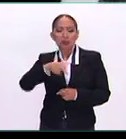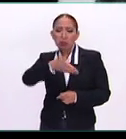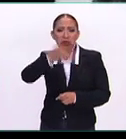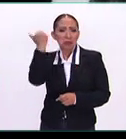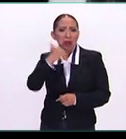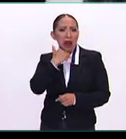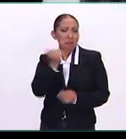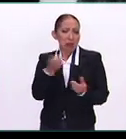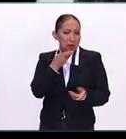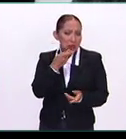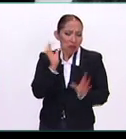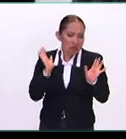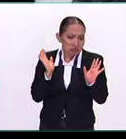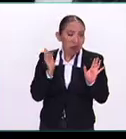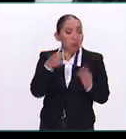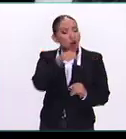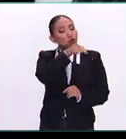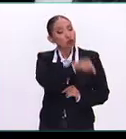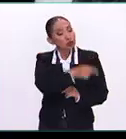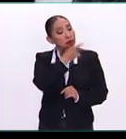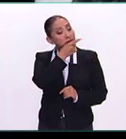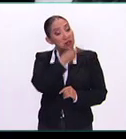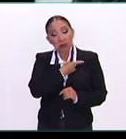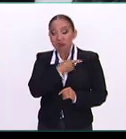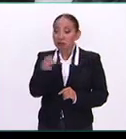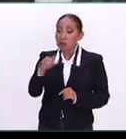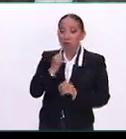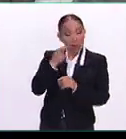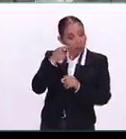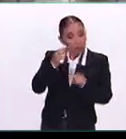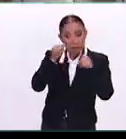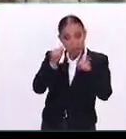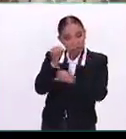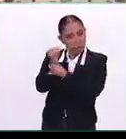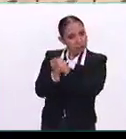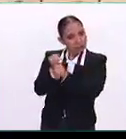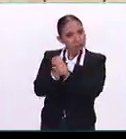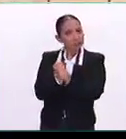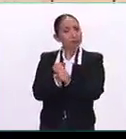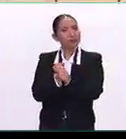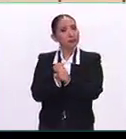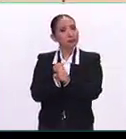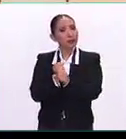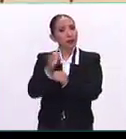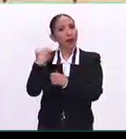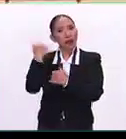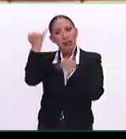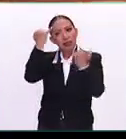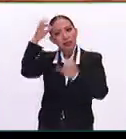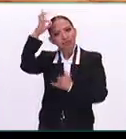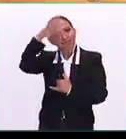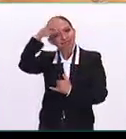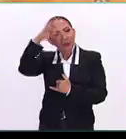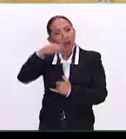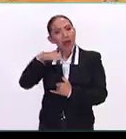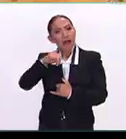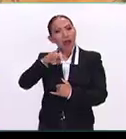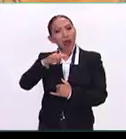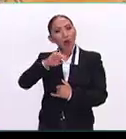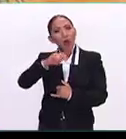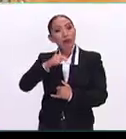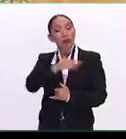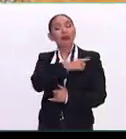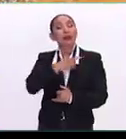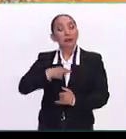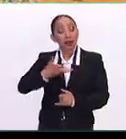saben alemán. Pero usted dice, si usted quiere dedicarse al pensamiento náhuatl, tiene